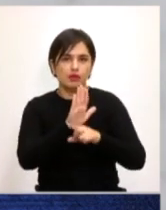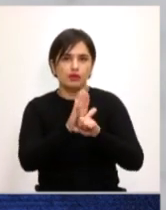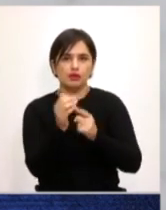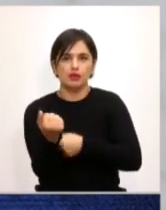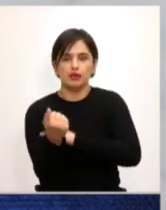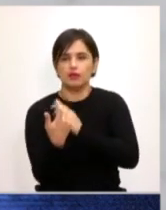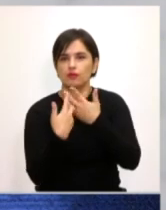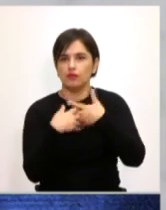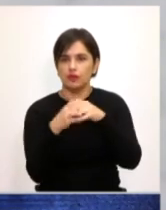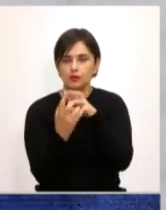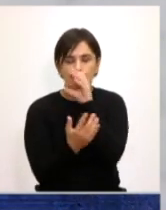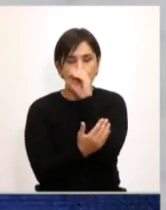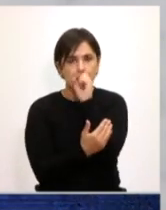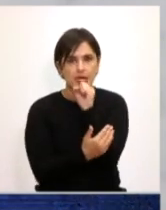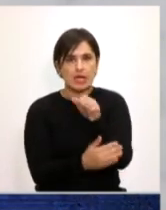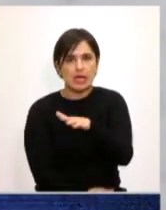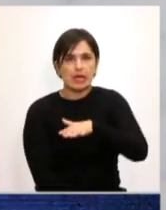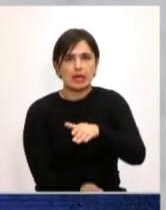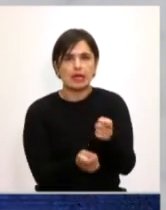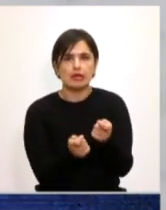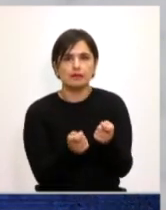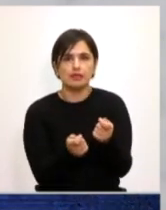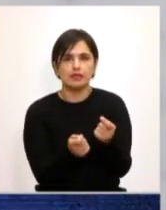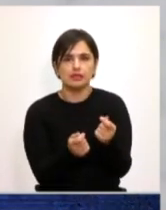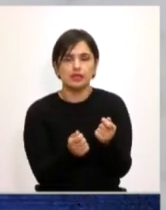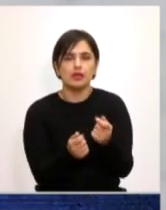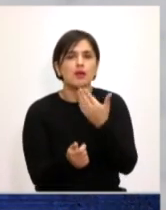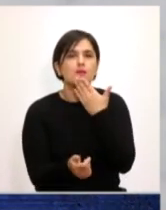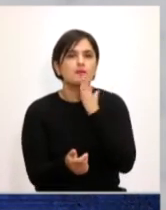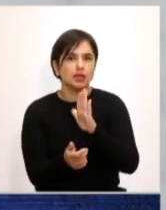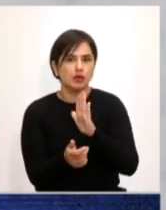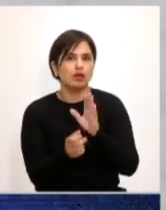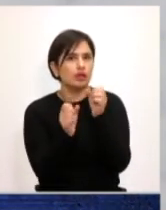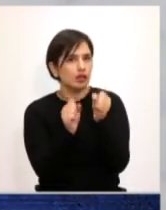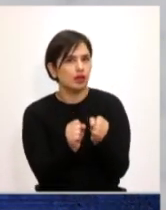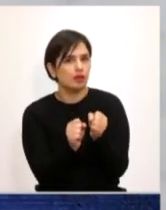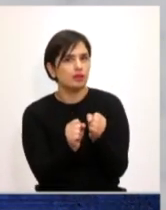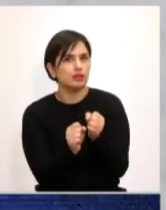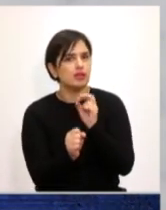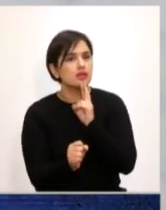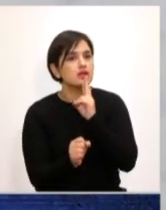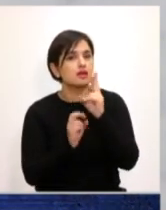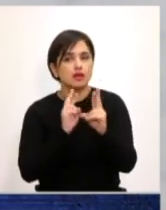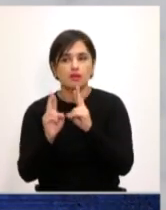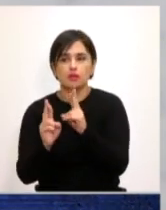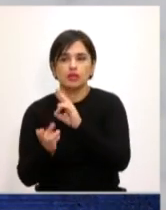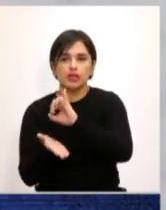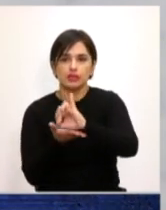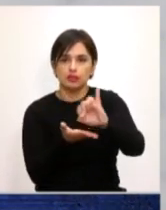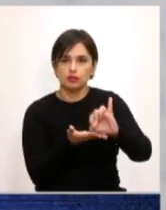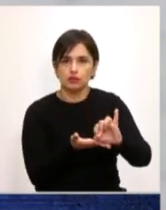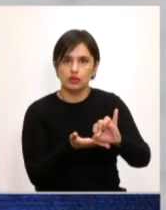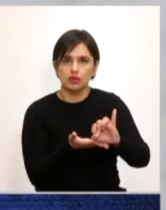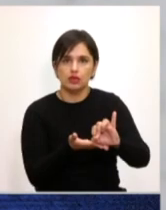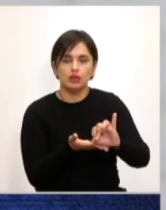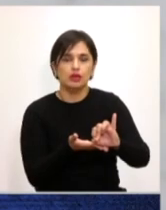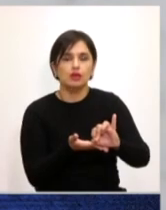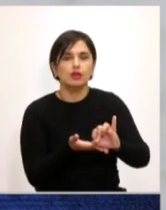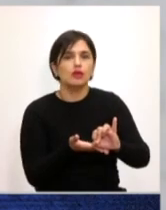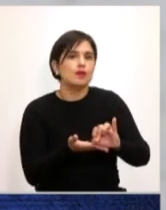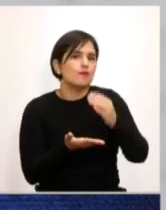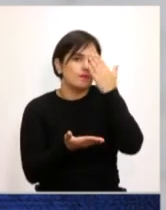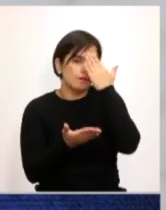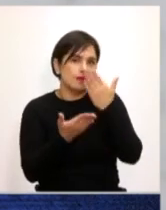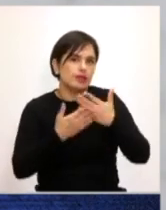fortalece la resiliencia del sector financiero, mejorando las capacidades de respuesta de nuestras instituciones financieras ante crisis